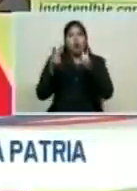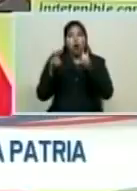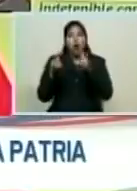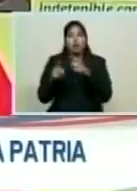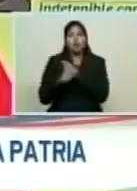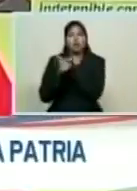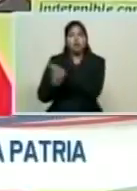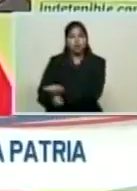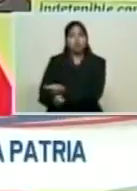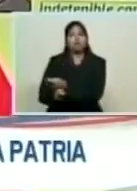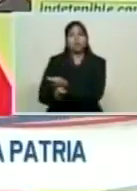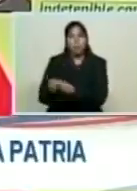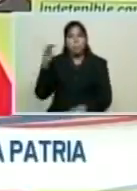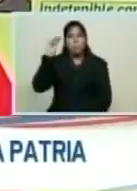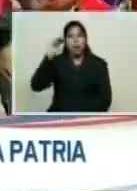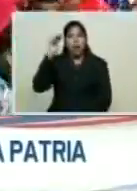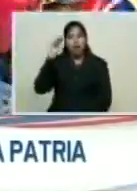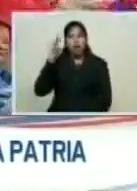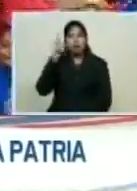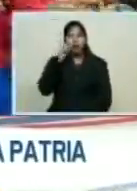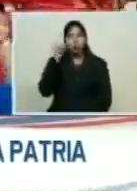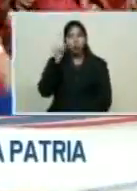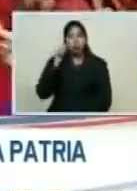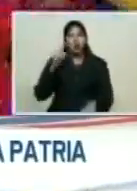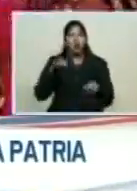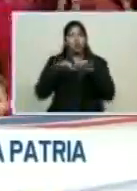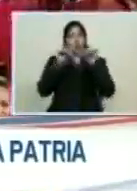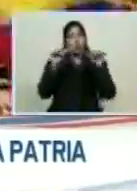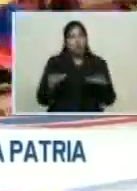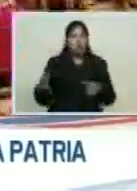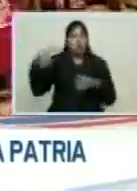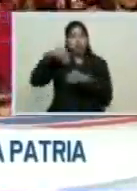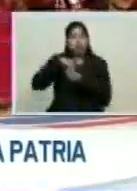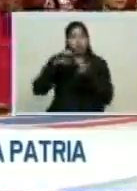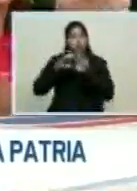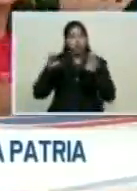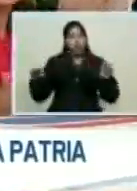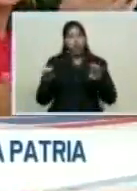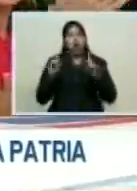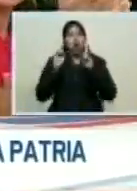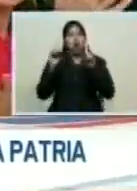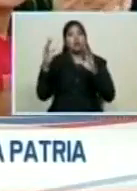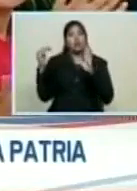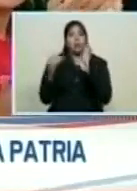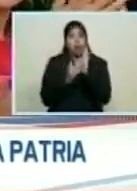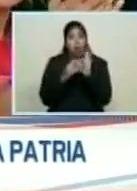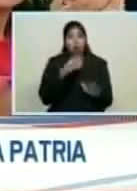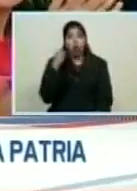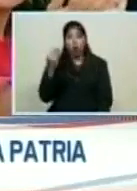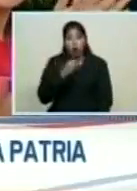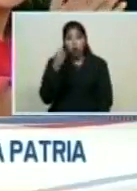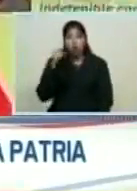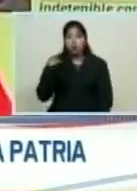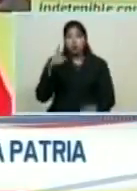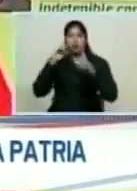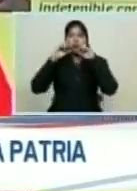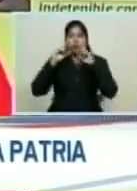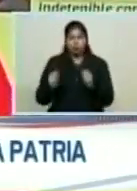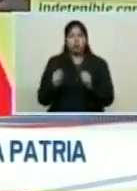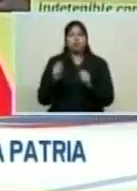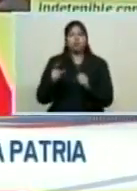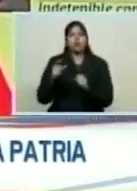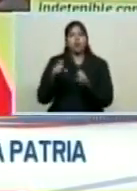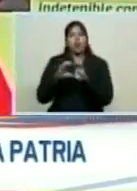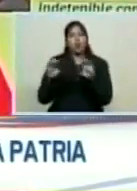nuevas maestras al sistema educativo. 11.000 jóvenes, maestros y maestras, profesionales de la